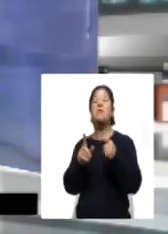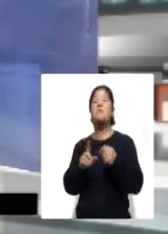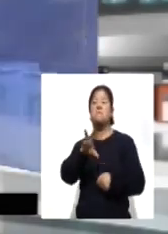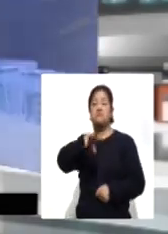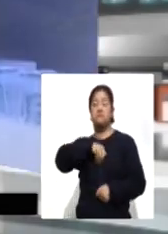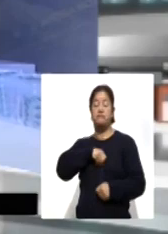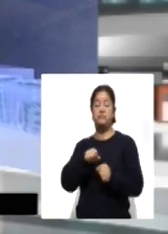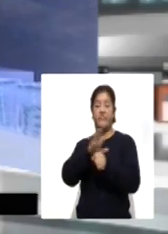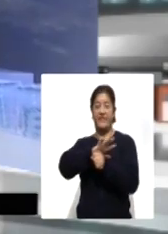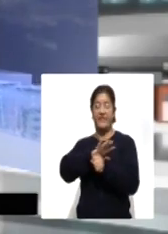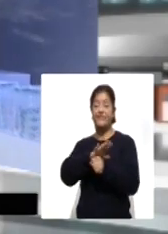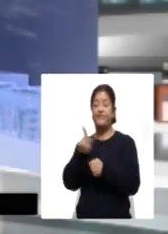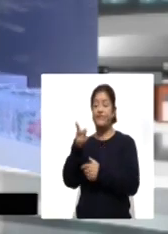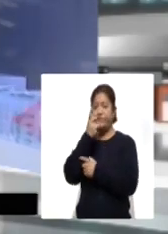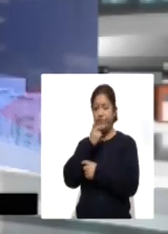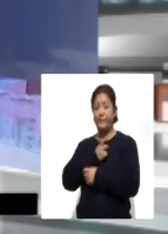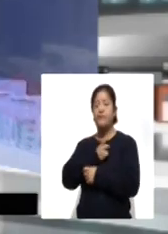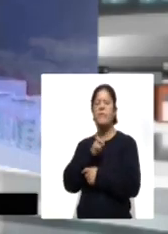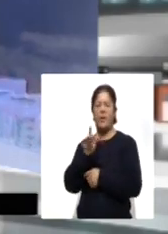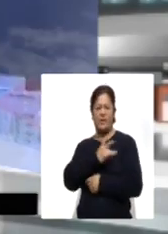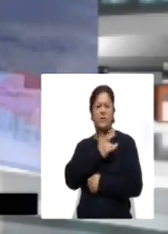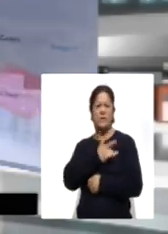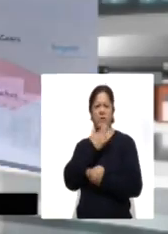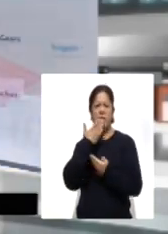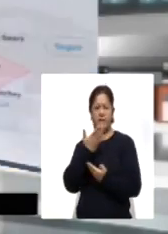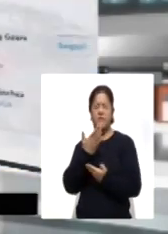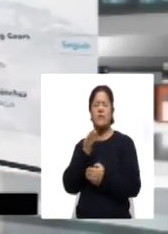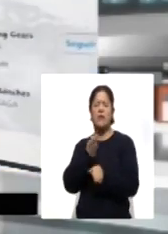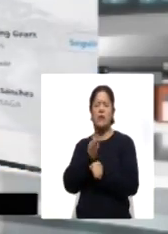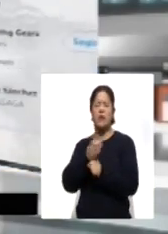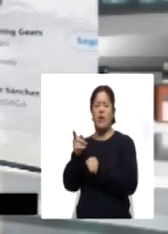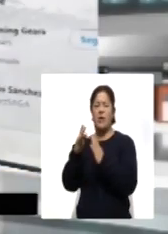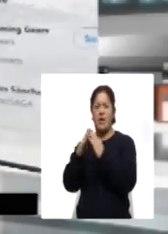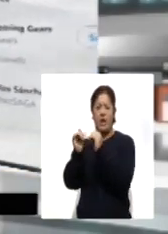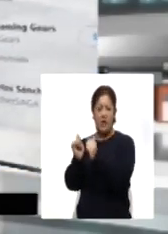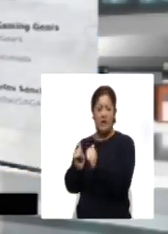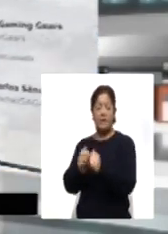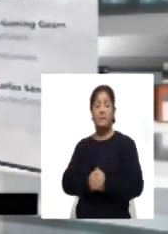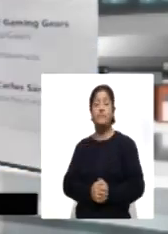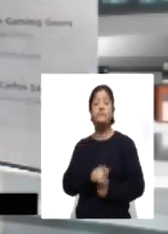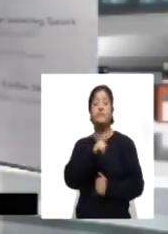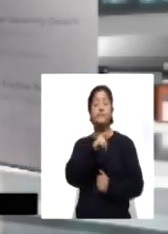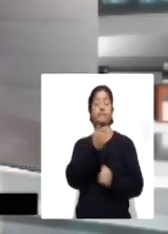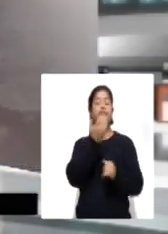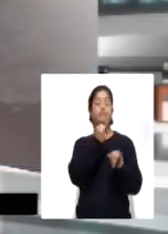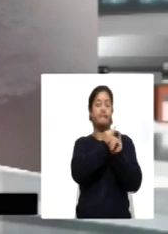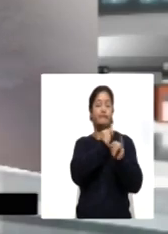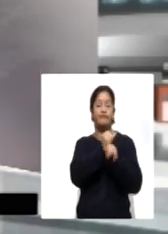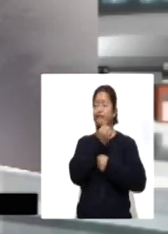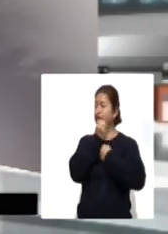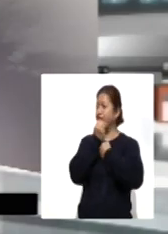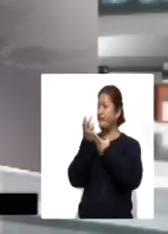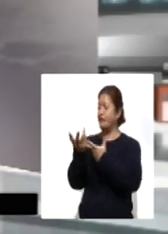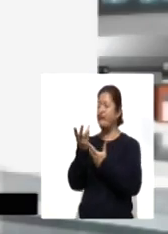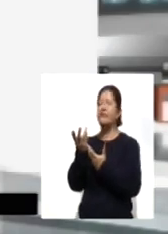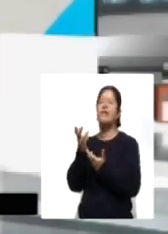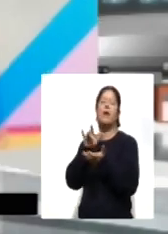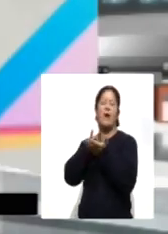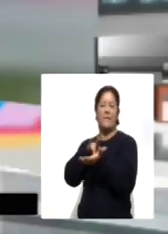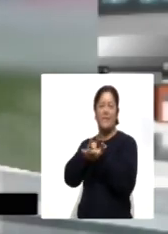COVID-19, informa que se encuentra bien y en aislamiento preventivo. En redes sociales recibe muestras de solidaridad y